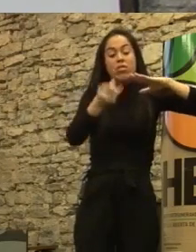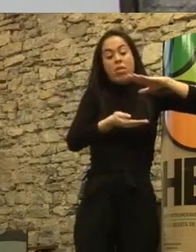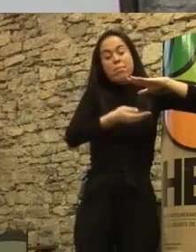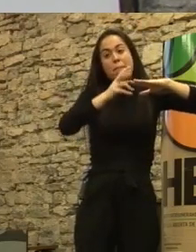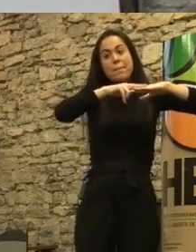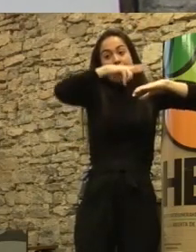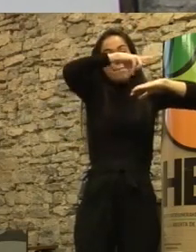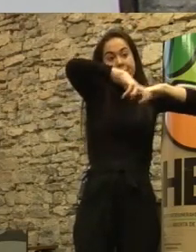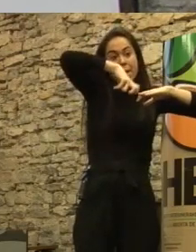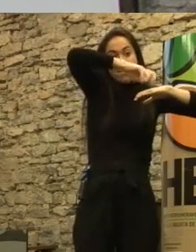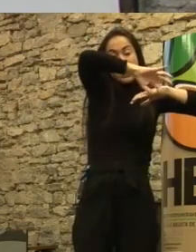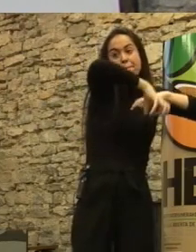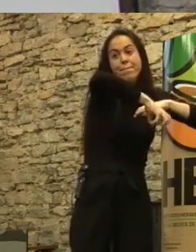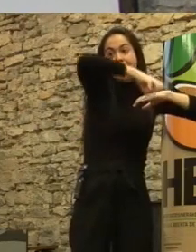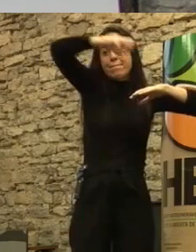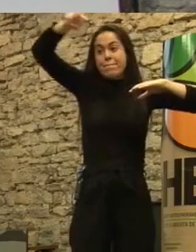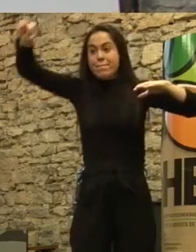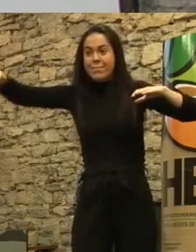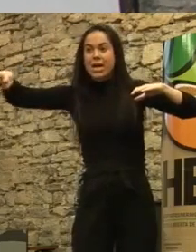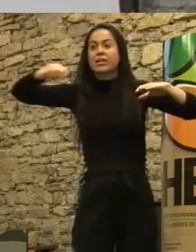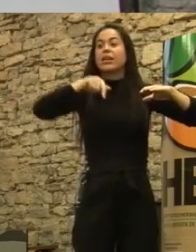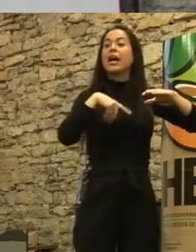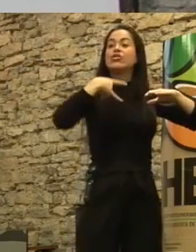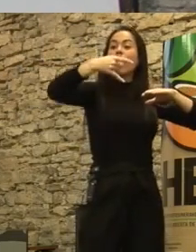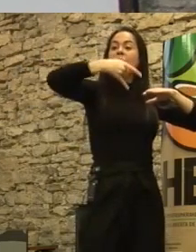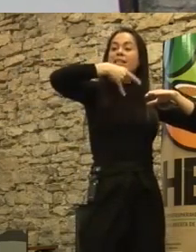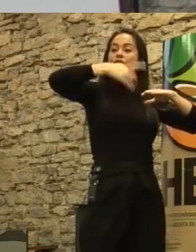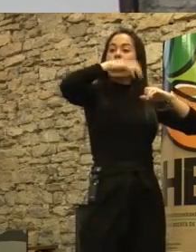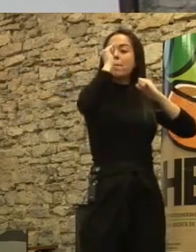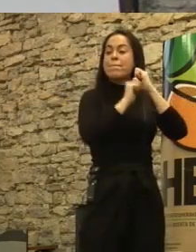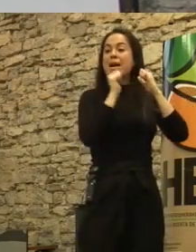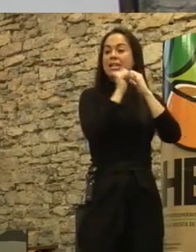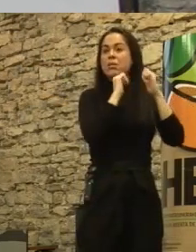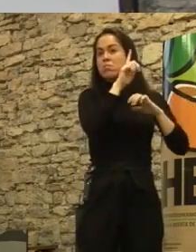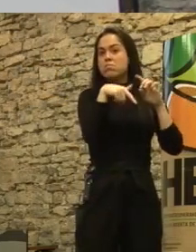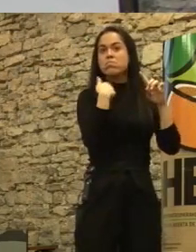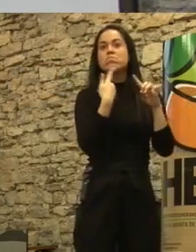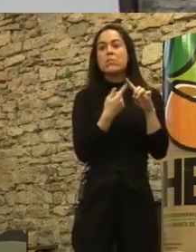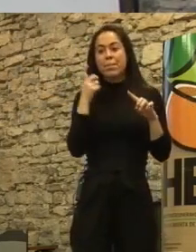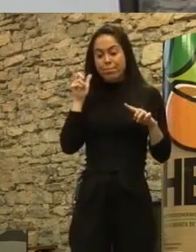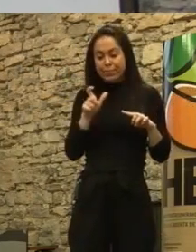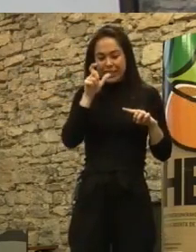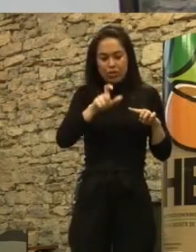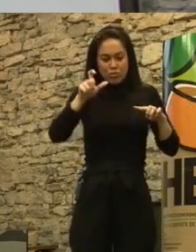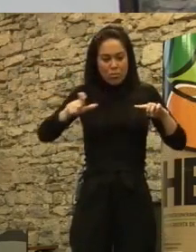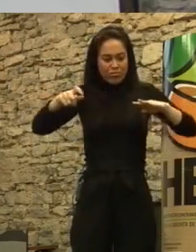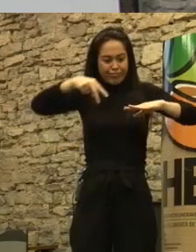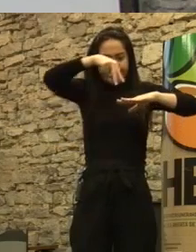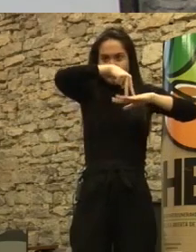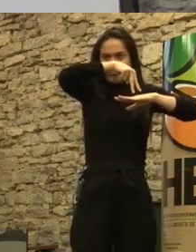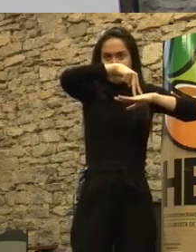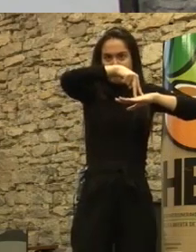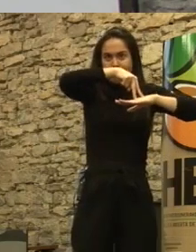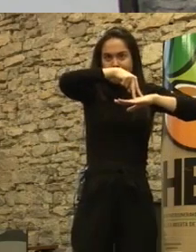que vienen de Estados Unidos, ¿sabéis, no? Los detectores metálicos, y también quita del medio los equipos humanos que se siguen jugando en